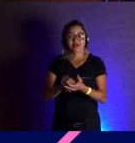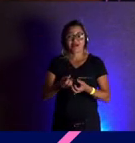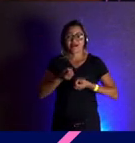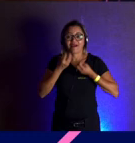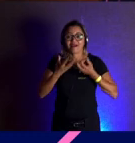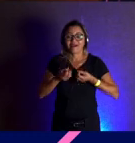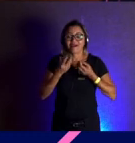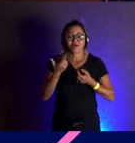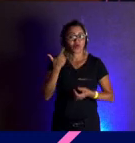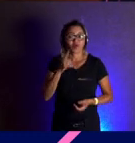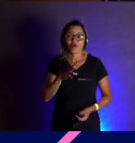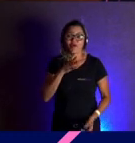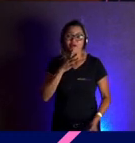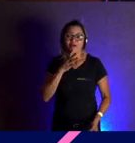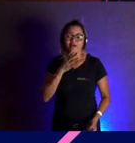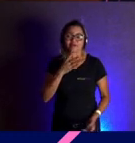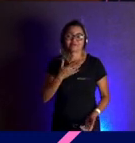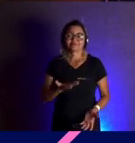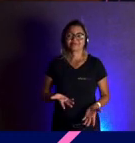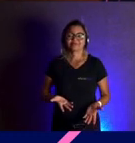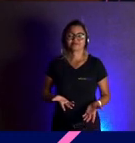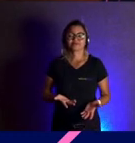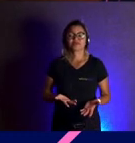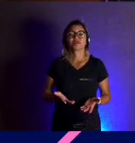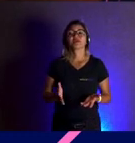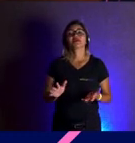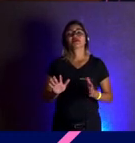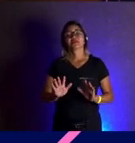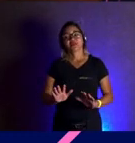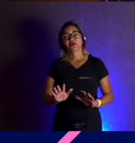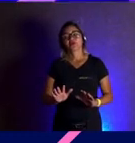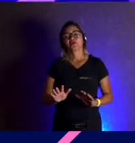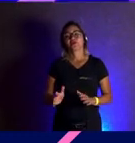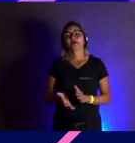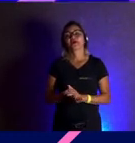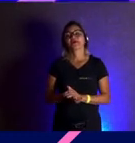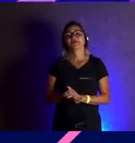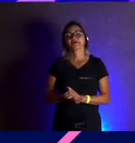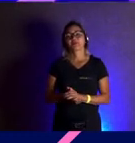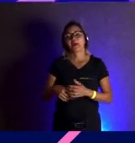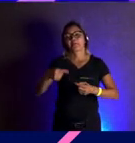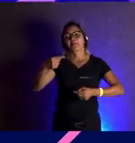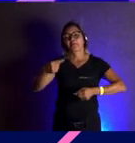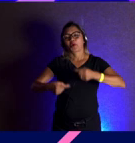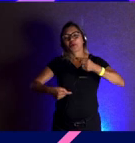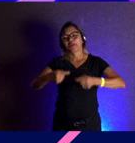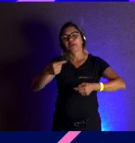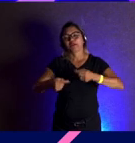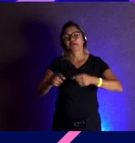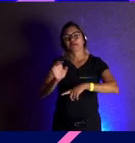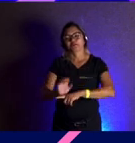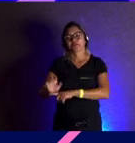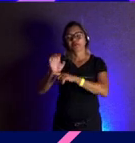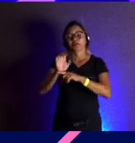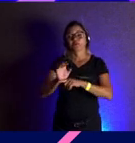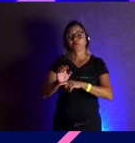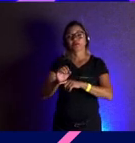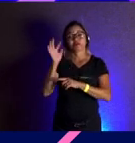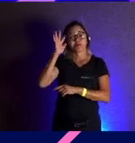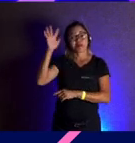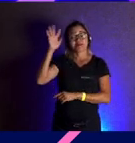eso, la opacidad es una política del Estado. Para darles una idea de lo grave que es la falta de datos en